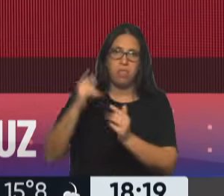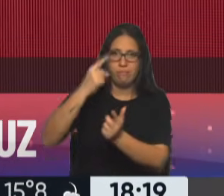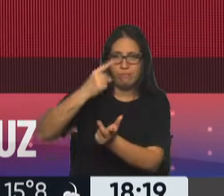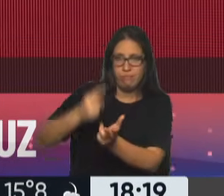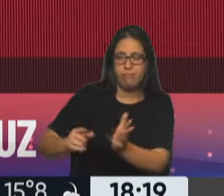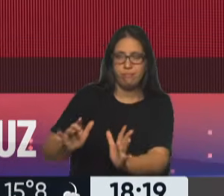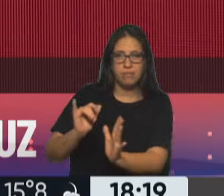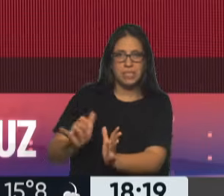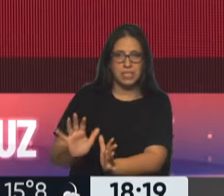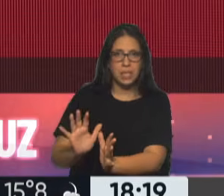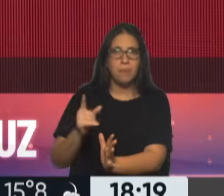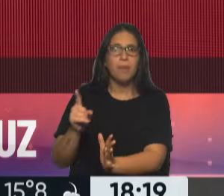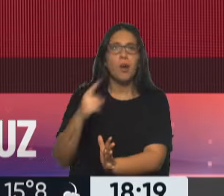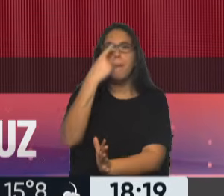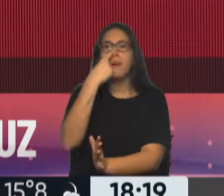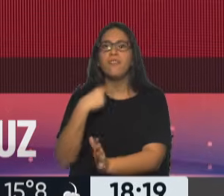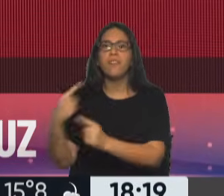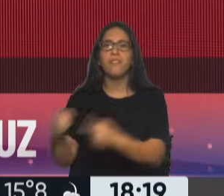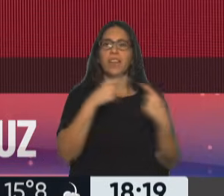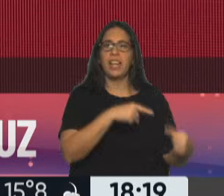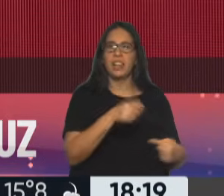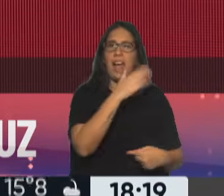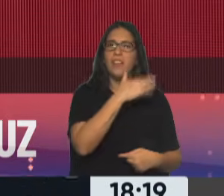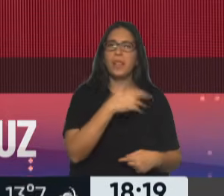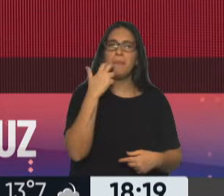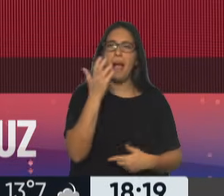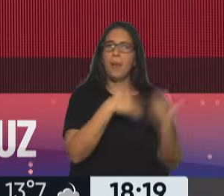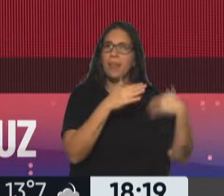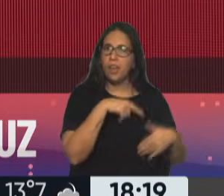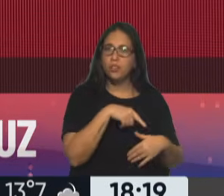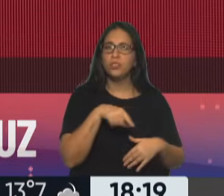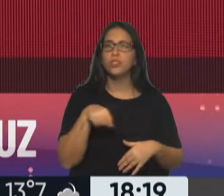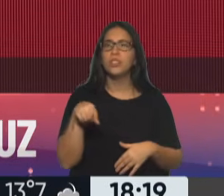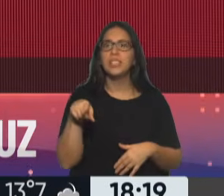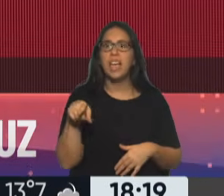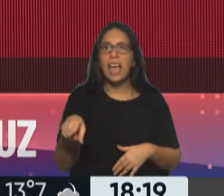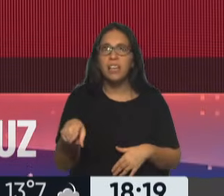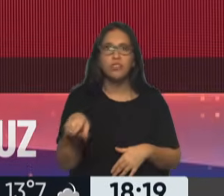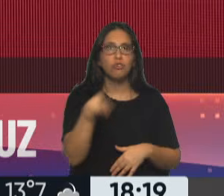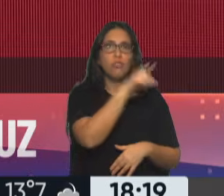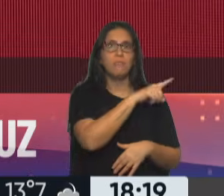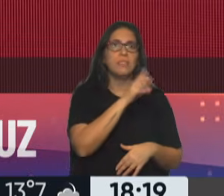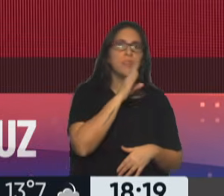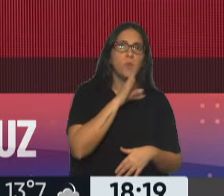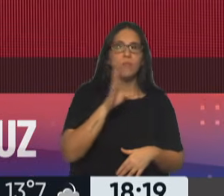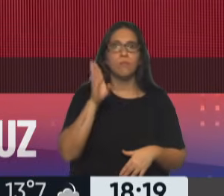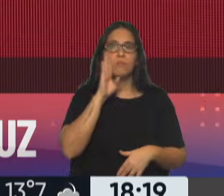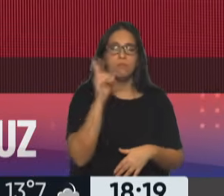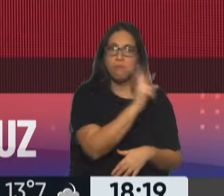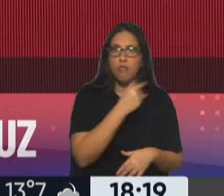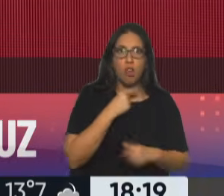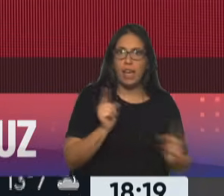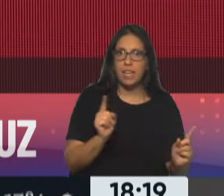es otro perfil, ¿no? Entonces a mí me parece que esa también es una consecuencia no querida. Entonces, ¿quién está llevando estas